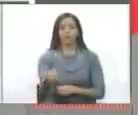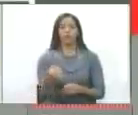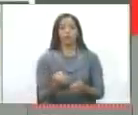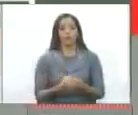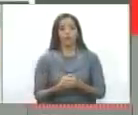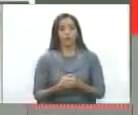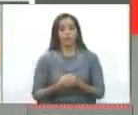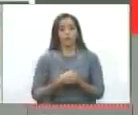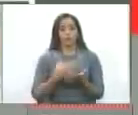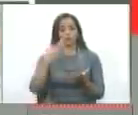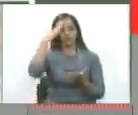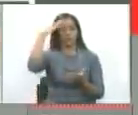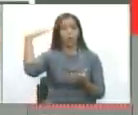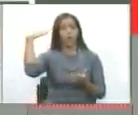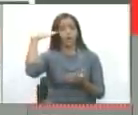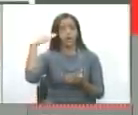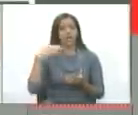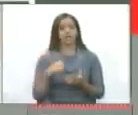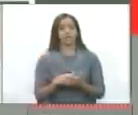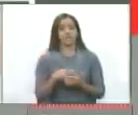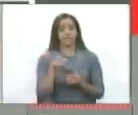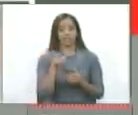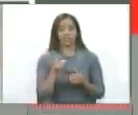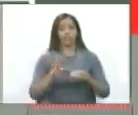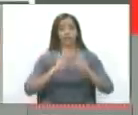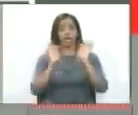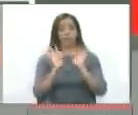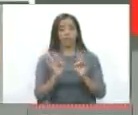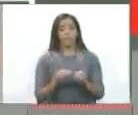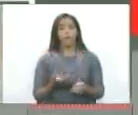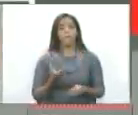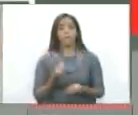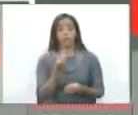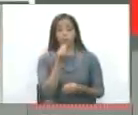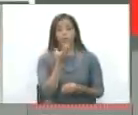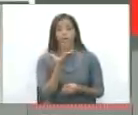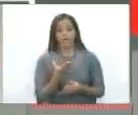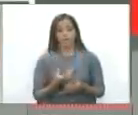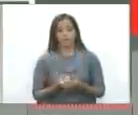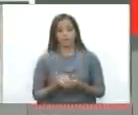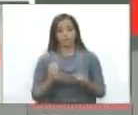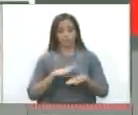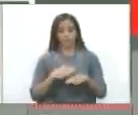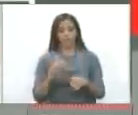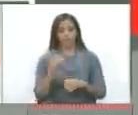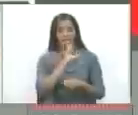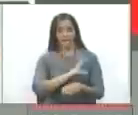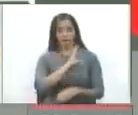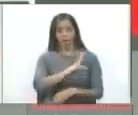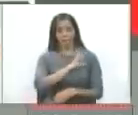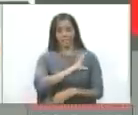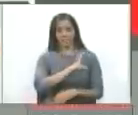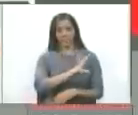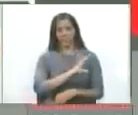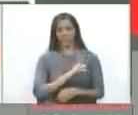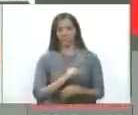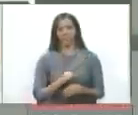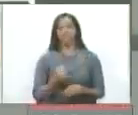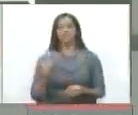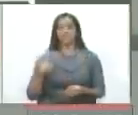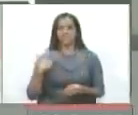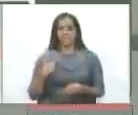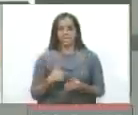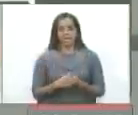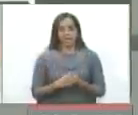Popular Democrática de Corea. Eso es un mecanismo muy útil, porque las comisiones de alto nivel llevan la agenda